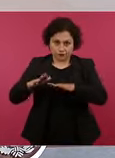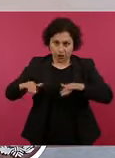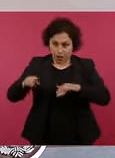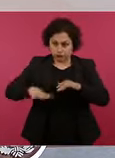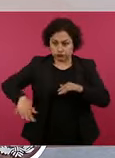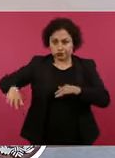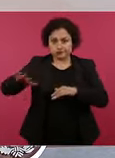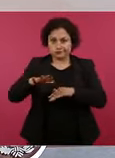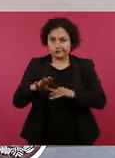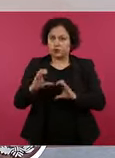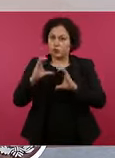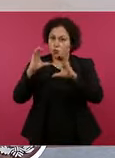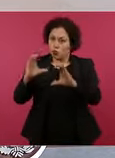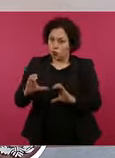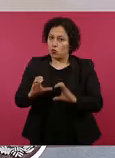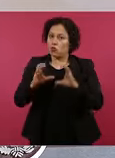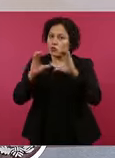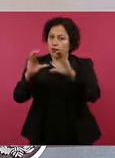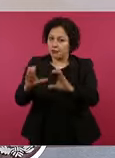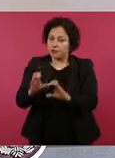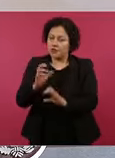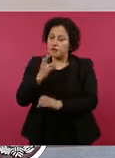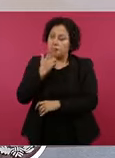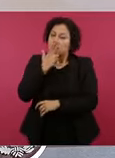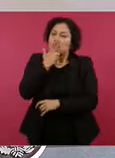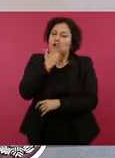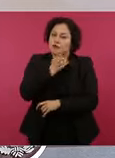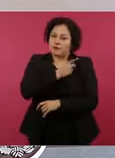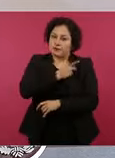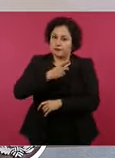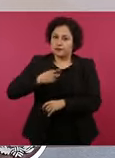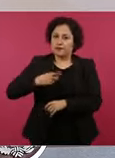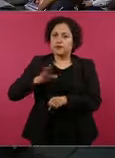ambicionada. Es toda una historia.